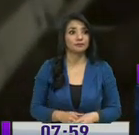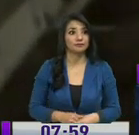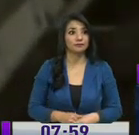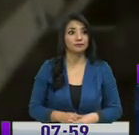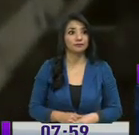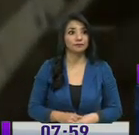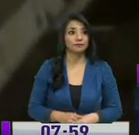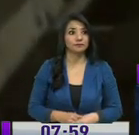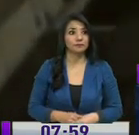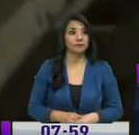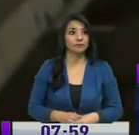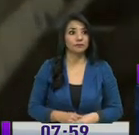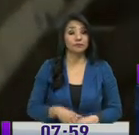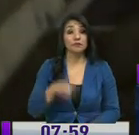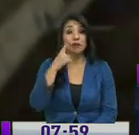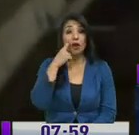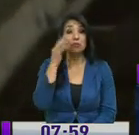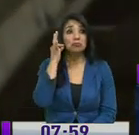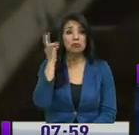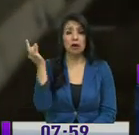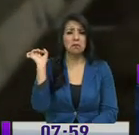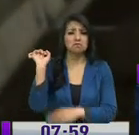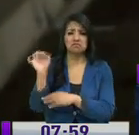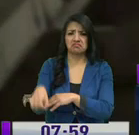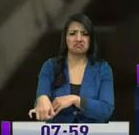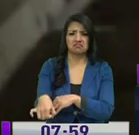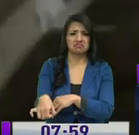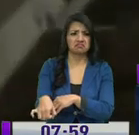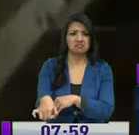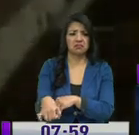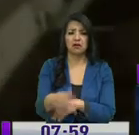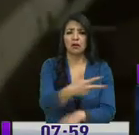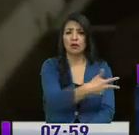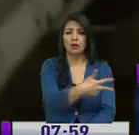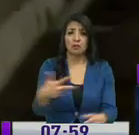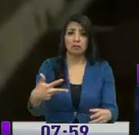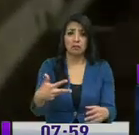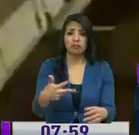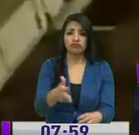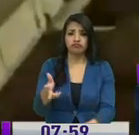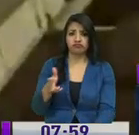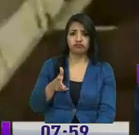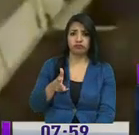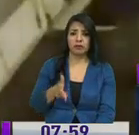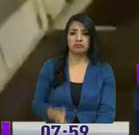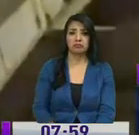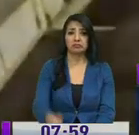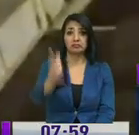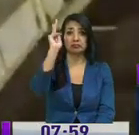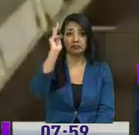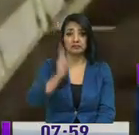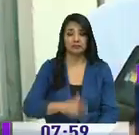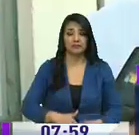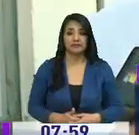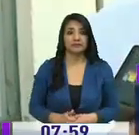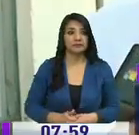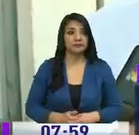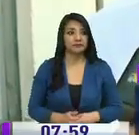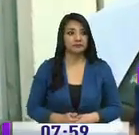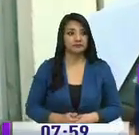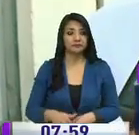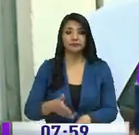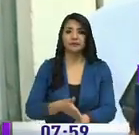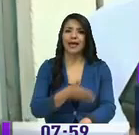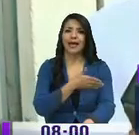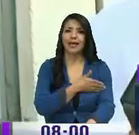Él o la conductora no se inmuta, piensa que no ha pasado nada, retrocede y se va. Aquí antes había